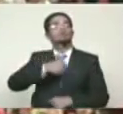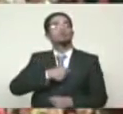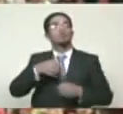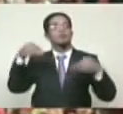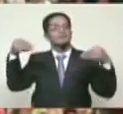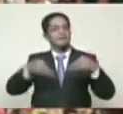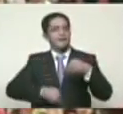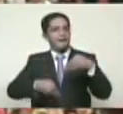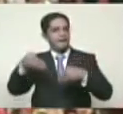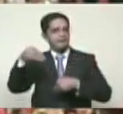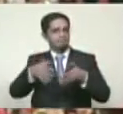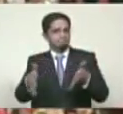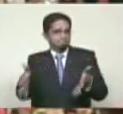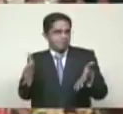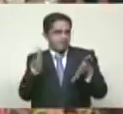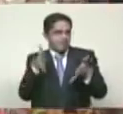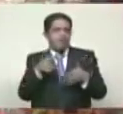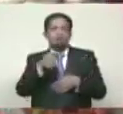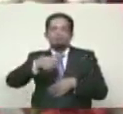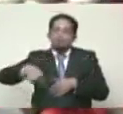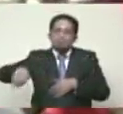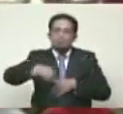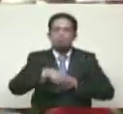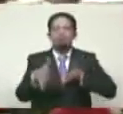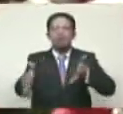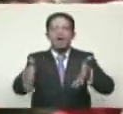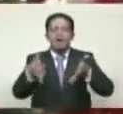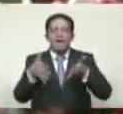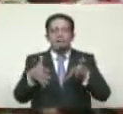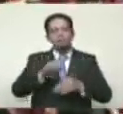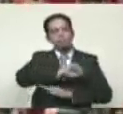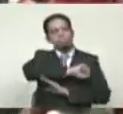ganamos, con la bicoca del